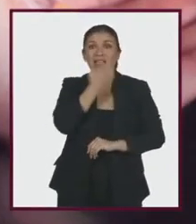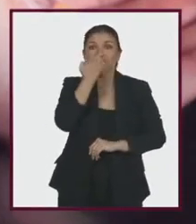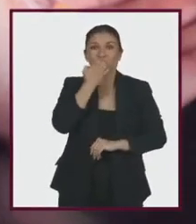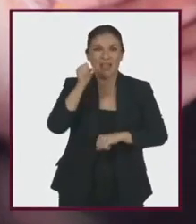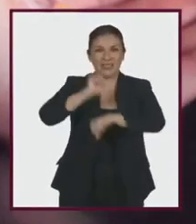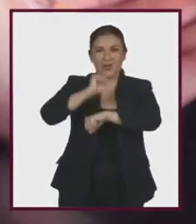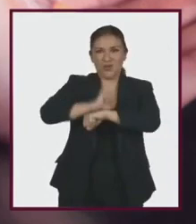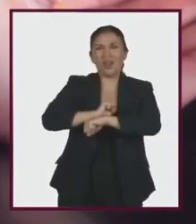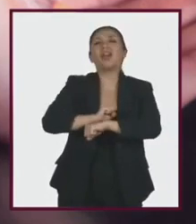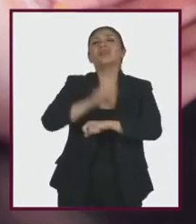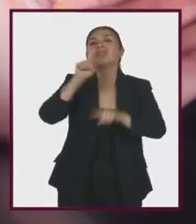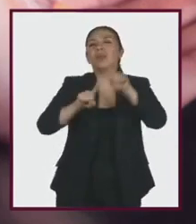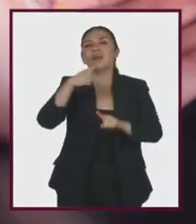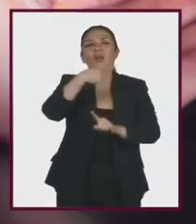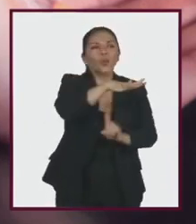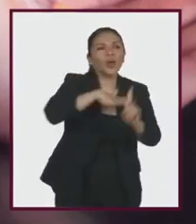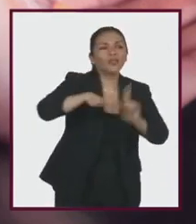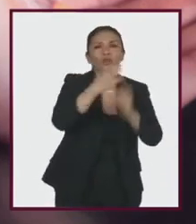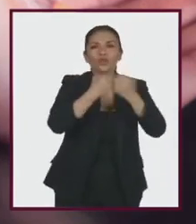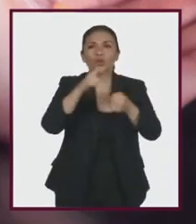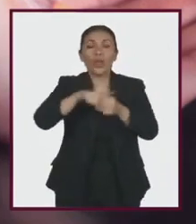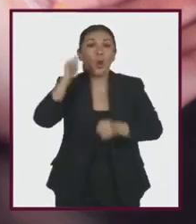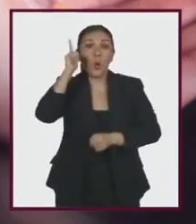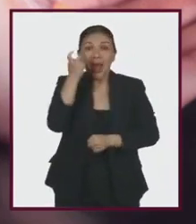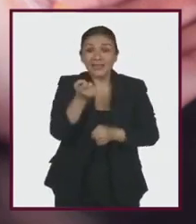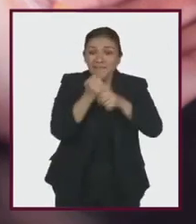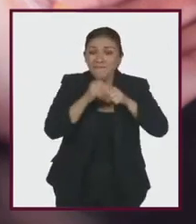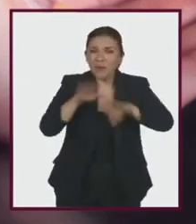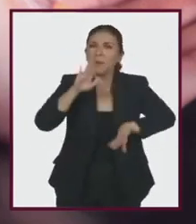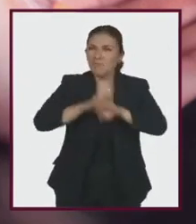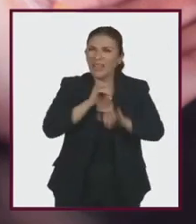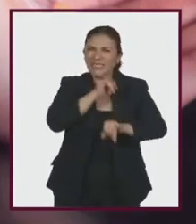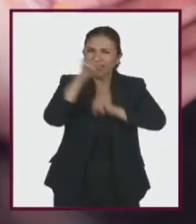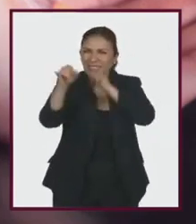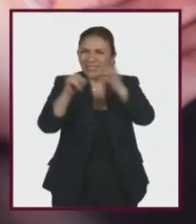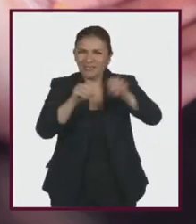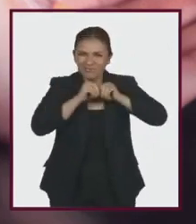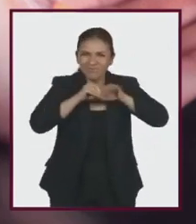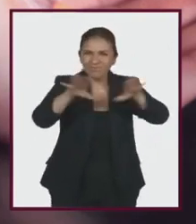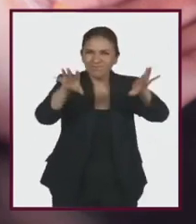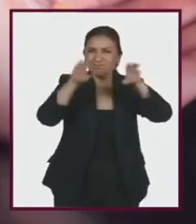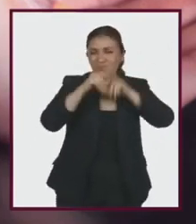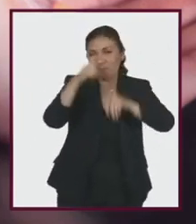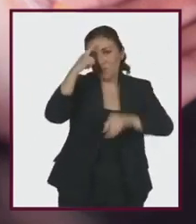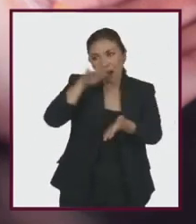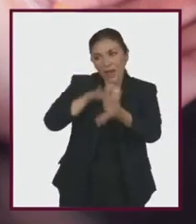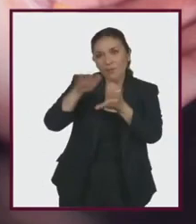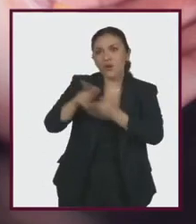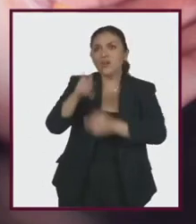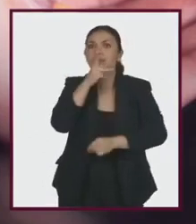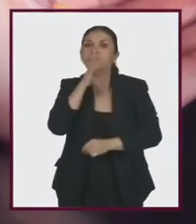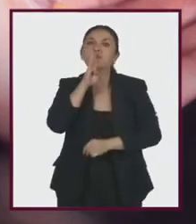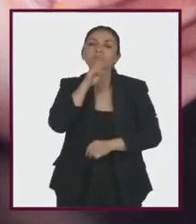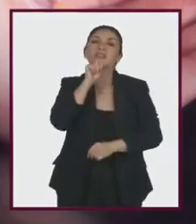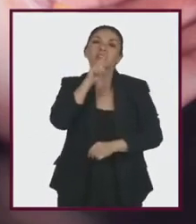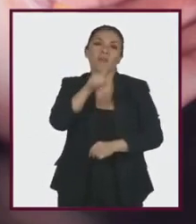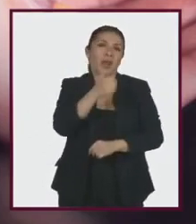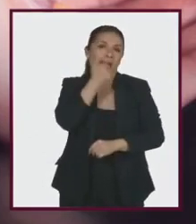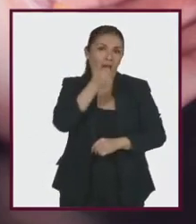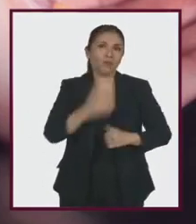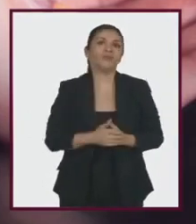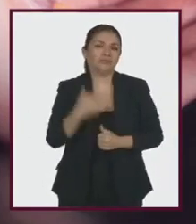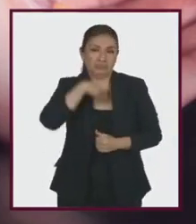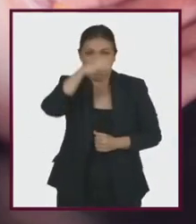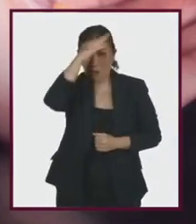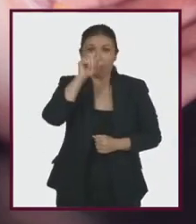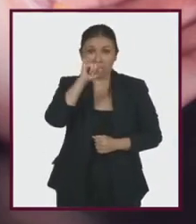del entorno social en el que viven. Ojalá la información llegue a todos los rincones y se pueda trabajar para apoyar tanto a padres y alumnos. Estoy de acuerdo en la prevención